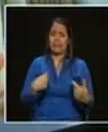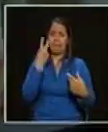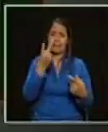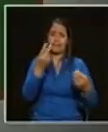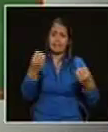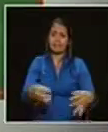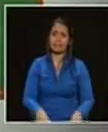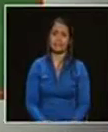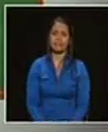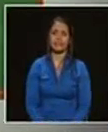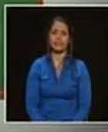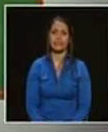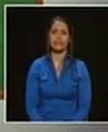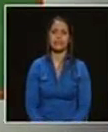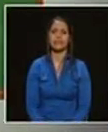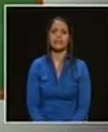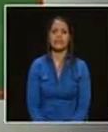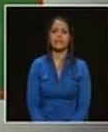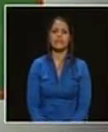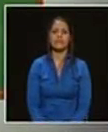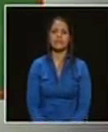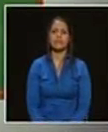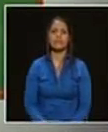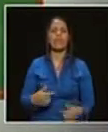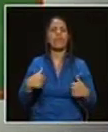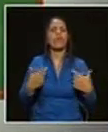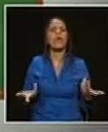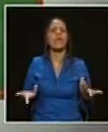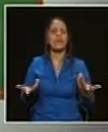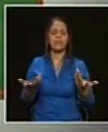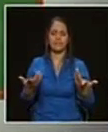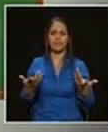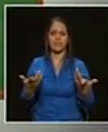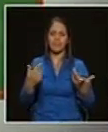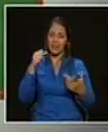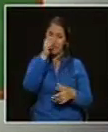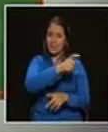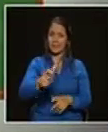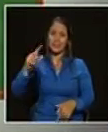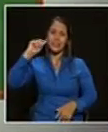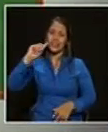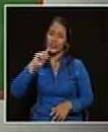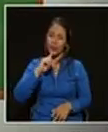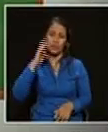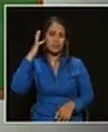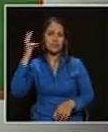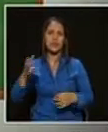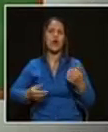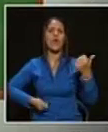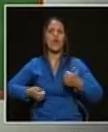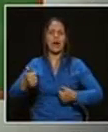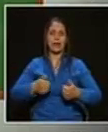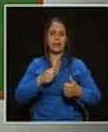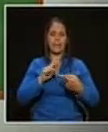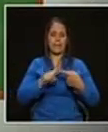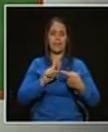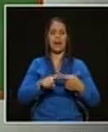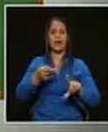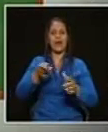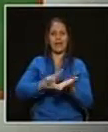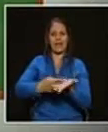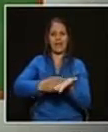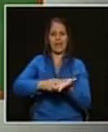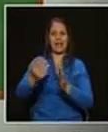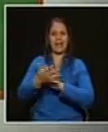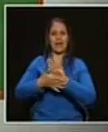que requieren. Los sistemas o mecanismos de acceso a la información de las personas sordas e hipoacústicas son Interpretación en lengua de